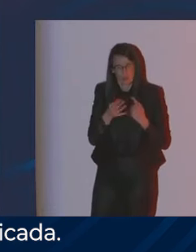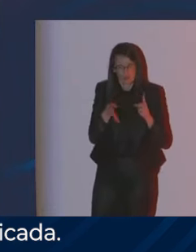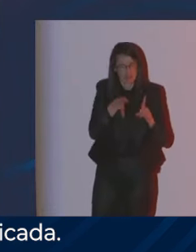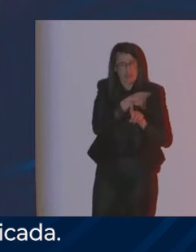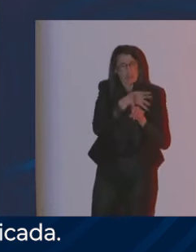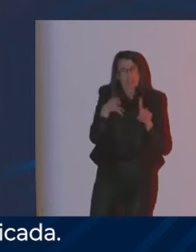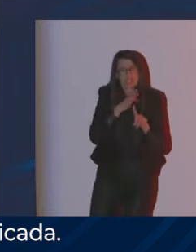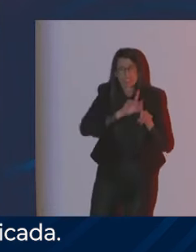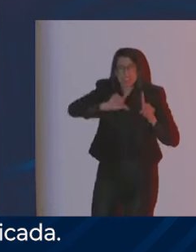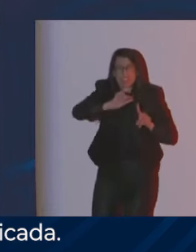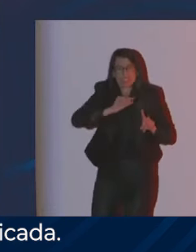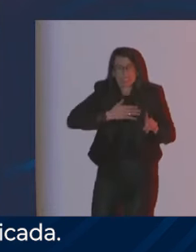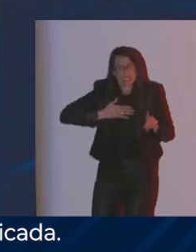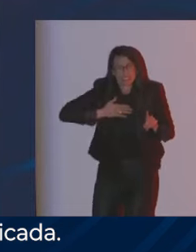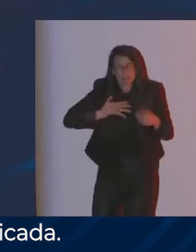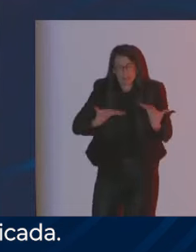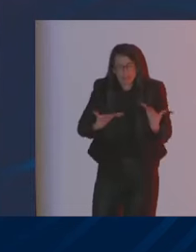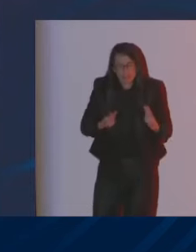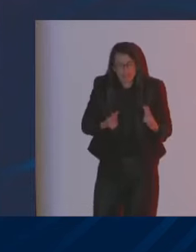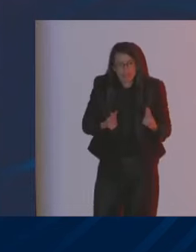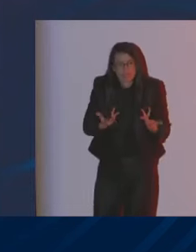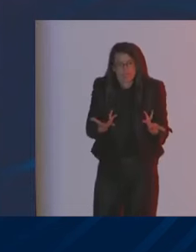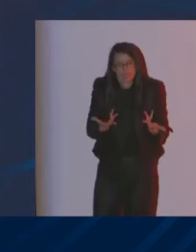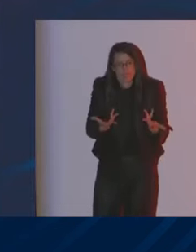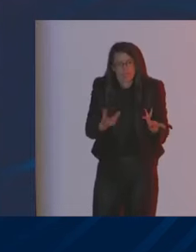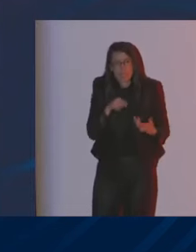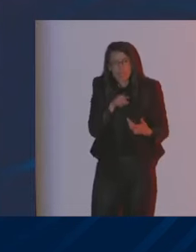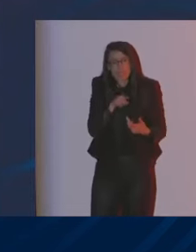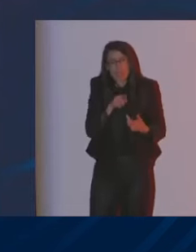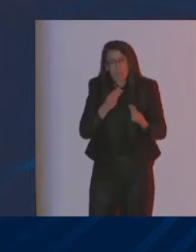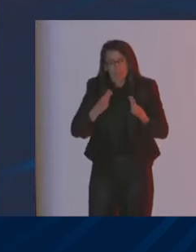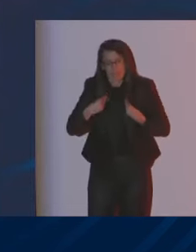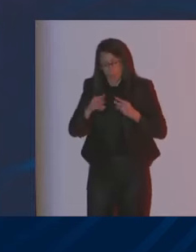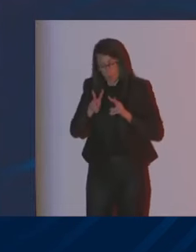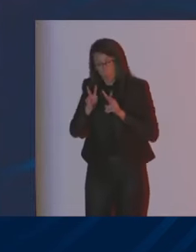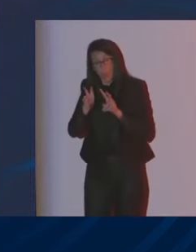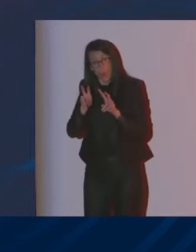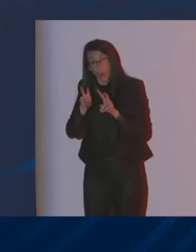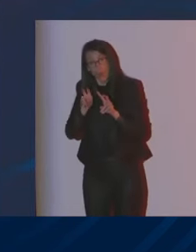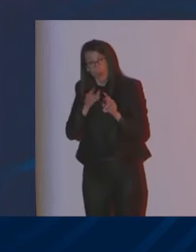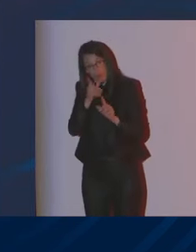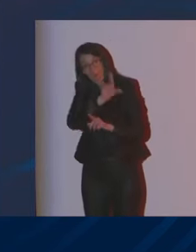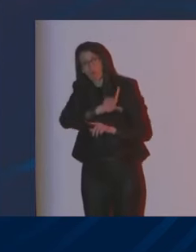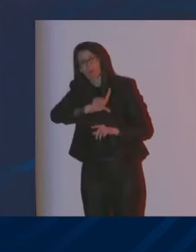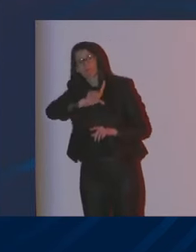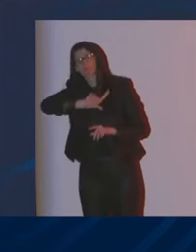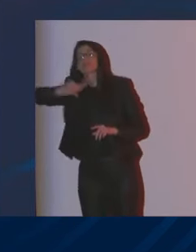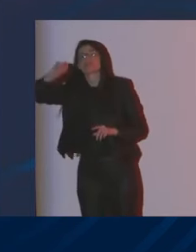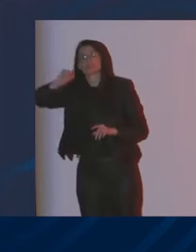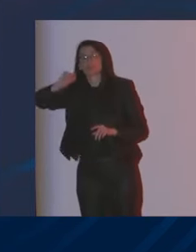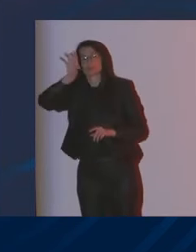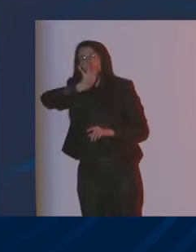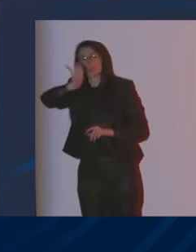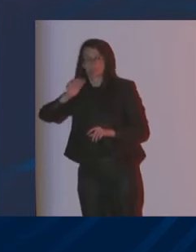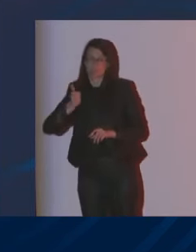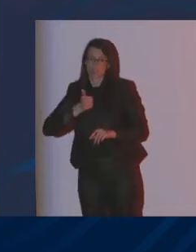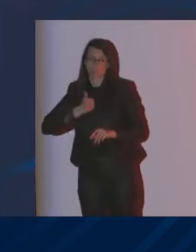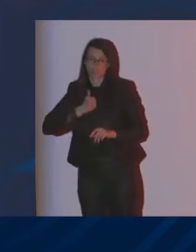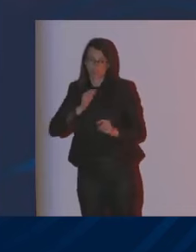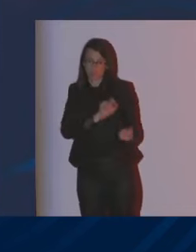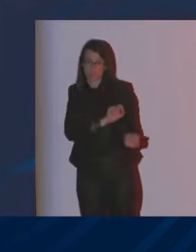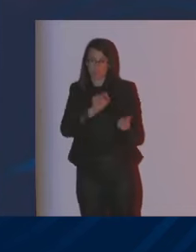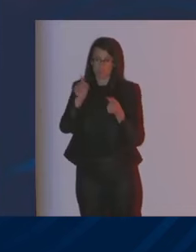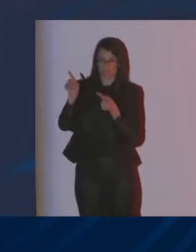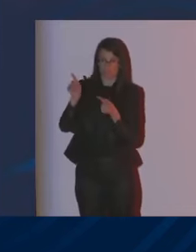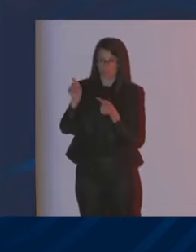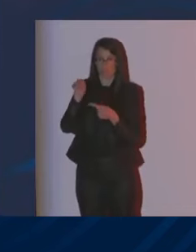violencia muy complicada. Emprendió una nueva vida y emigró al país de las oportunidades. Allí